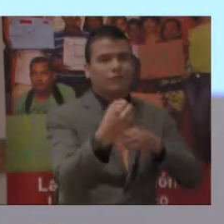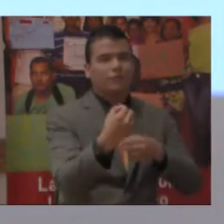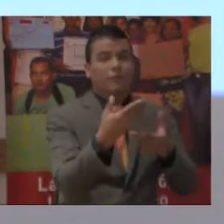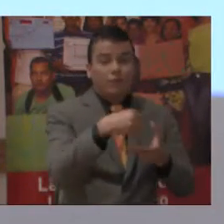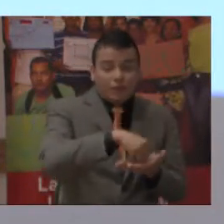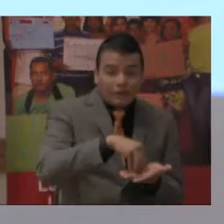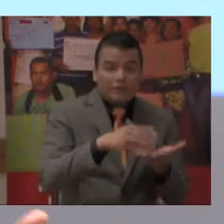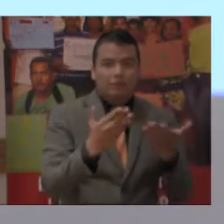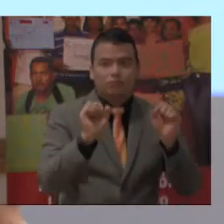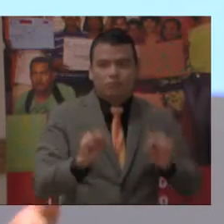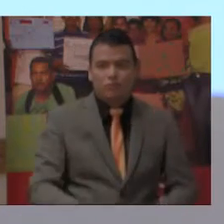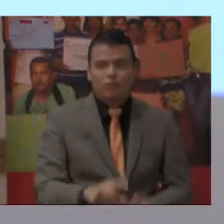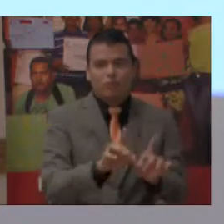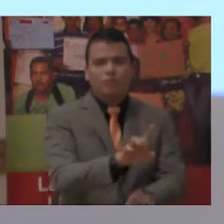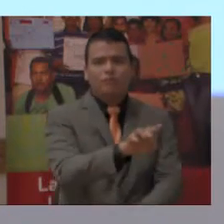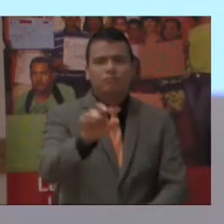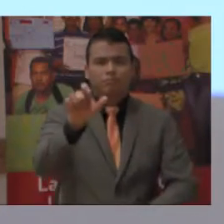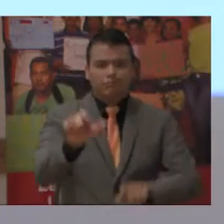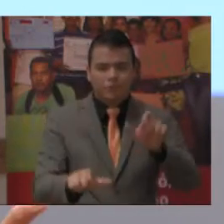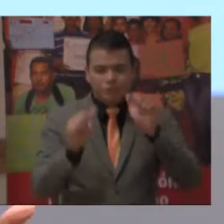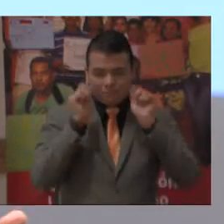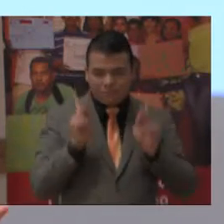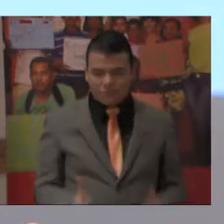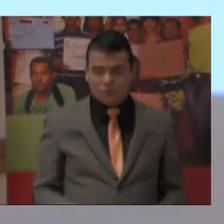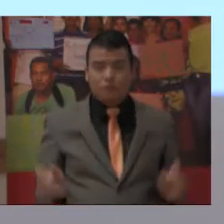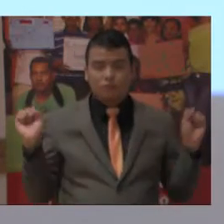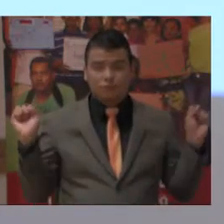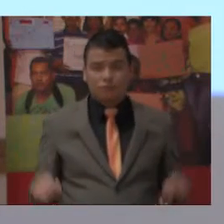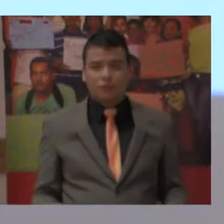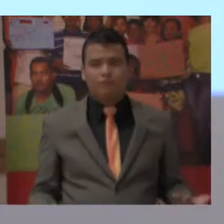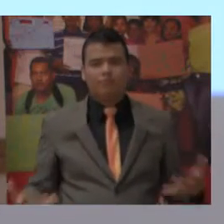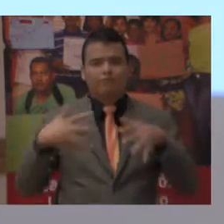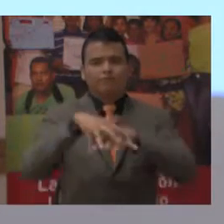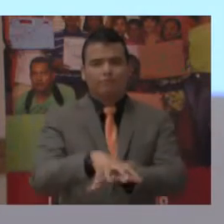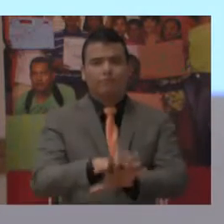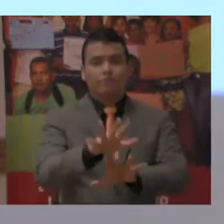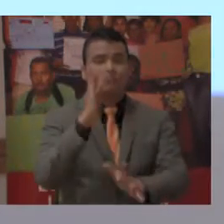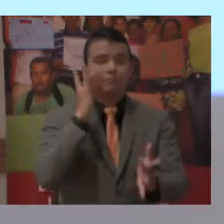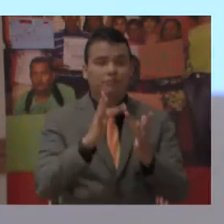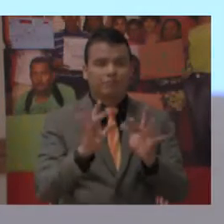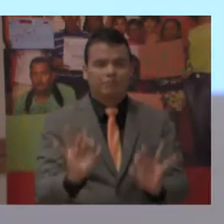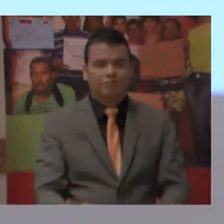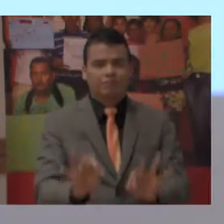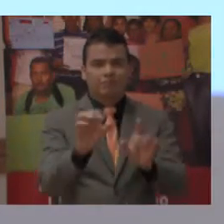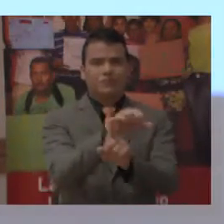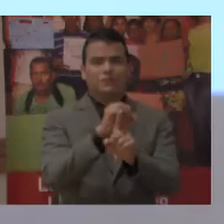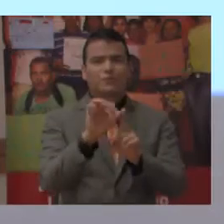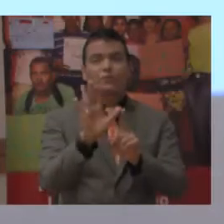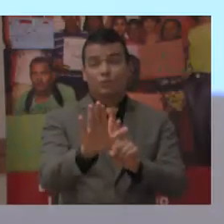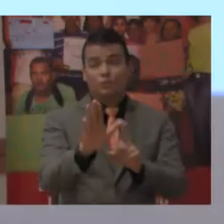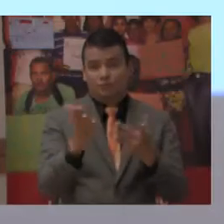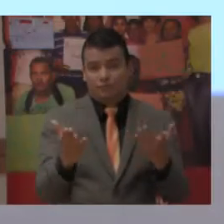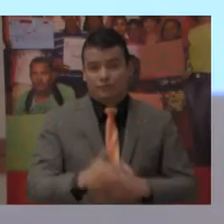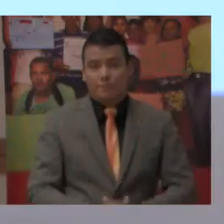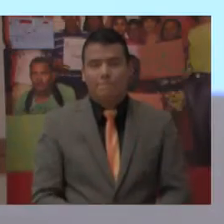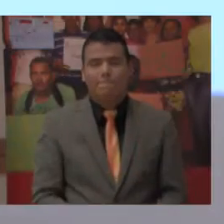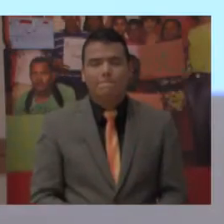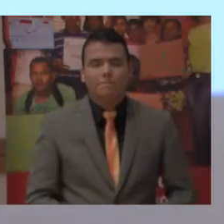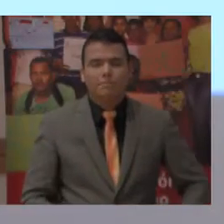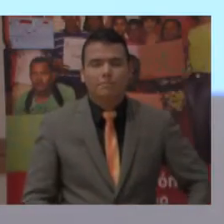como ciudadanos de formar parte, de integrarse de la mejor manera y de una manera exitosa a esta sociedad.